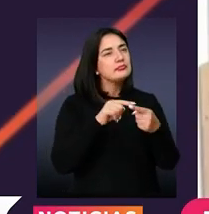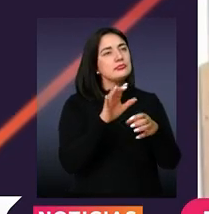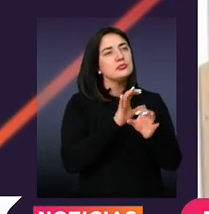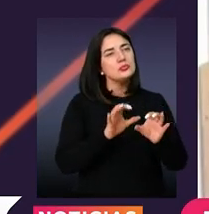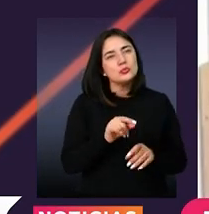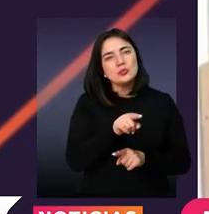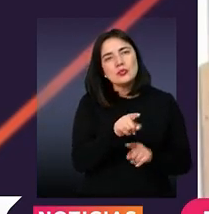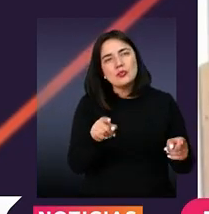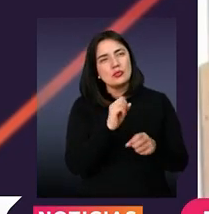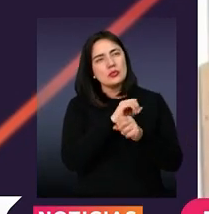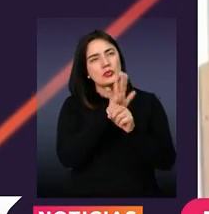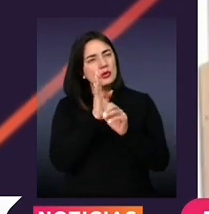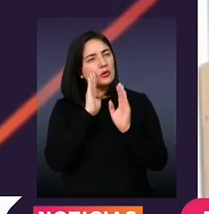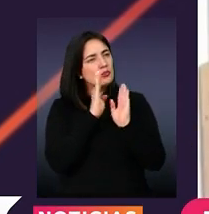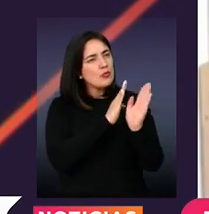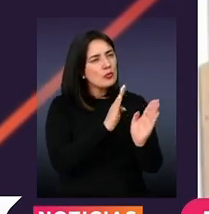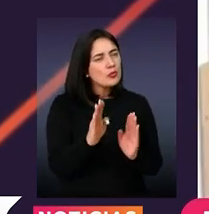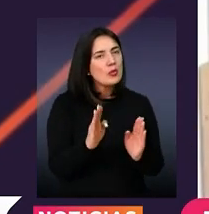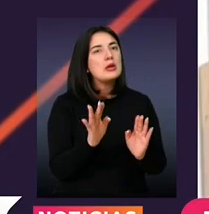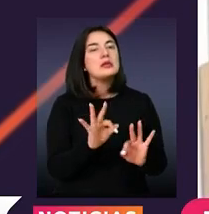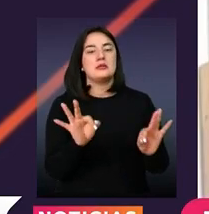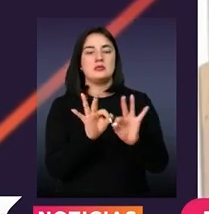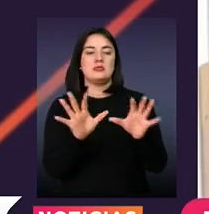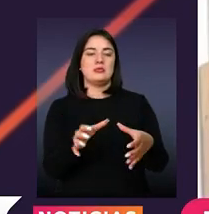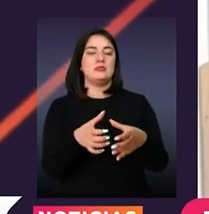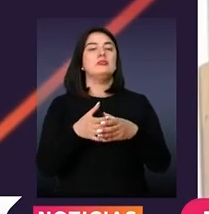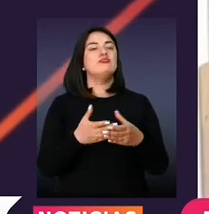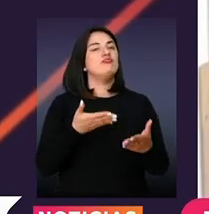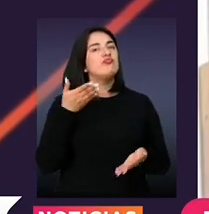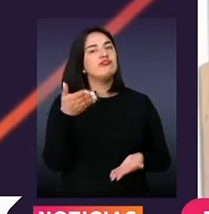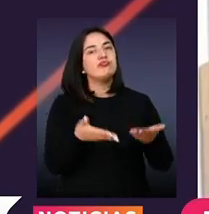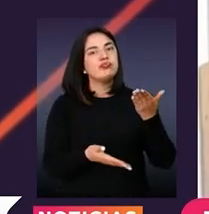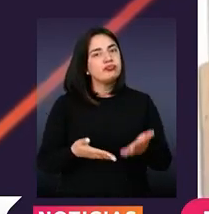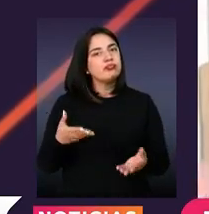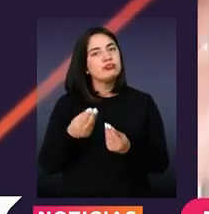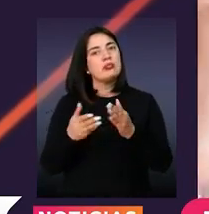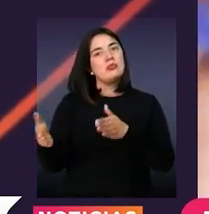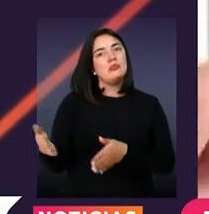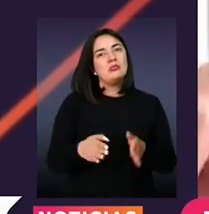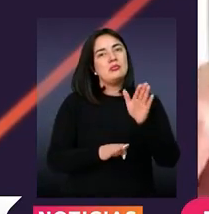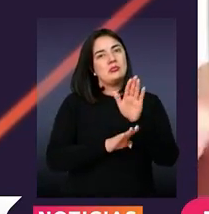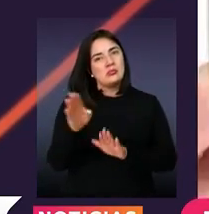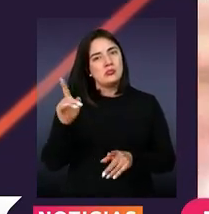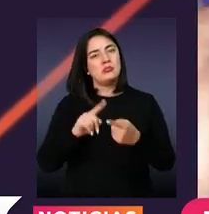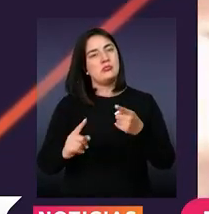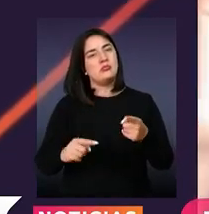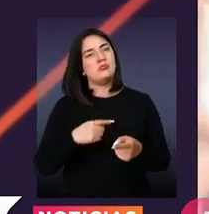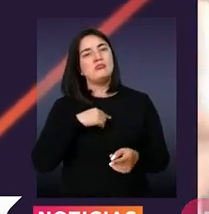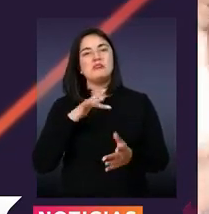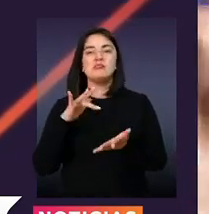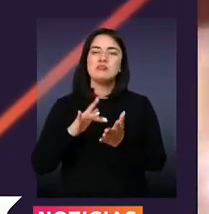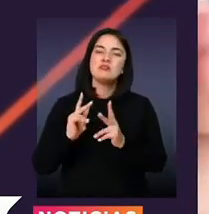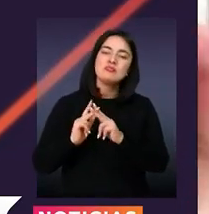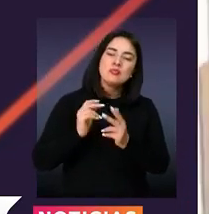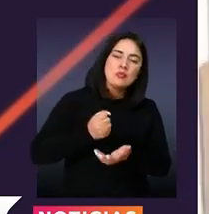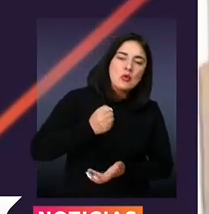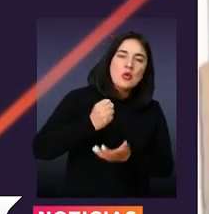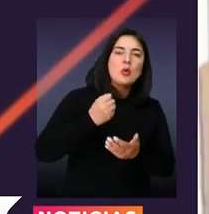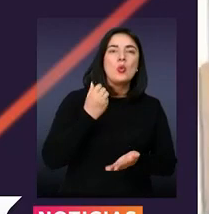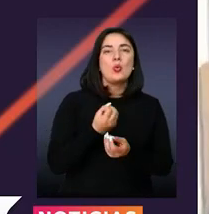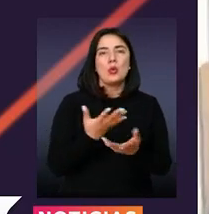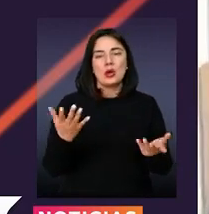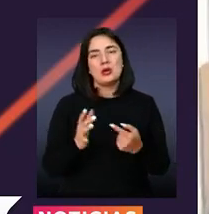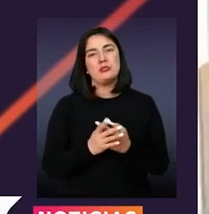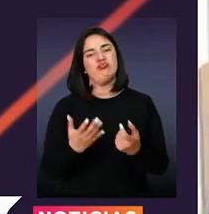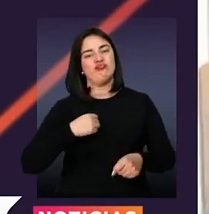19 y fuimos una bancada que trabajó propuestas en el plan de desarrollo en el cupo de endeudamiento en el trabajo